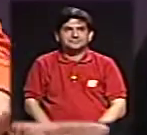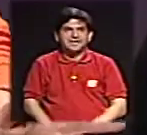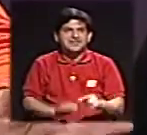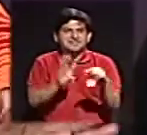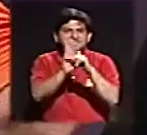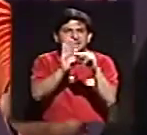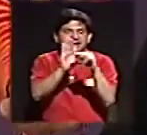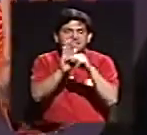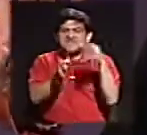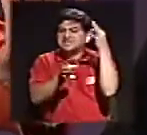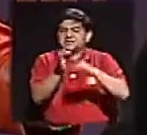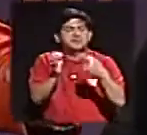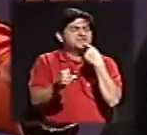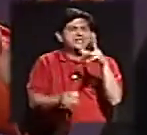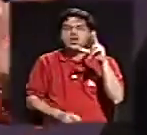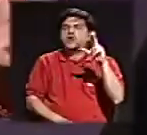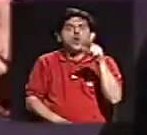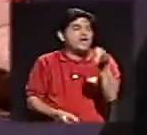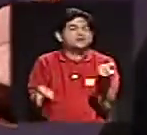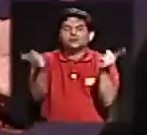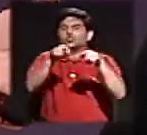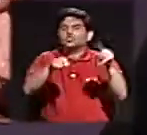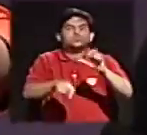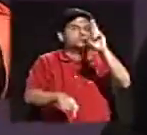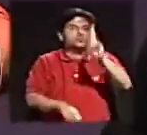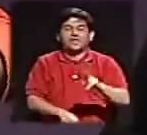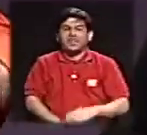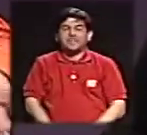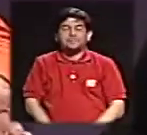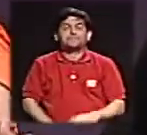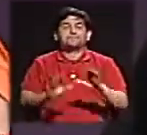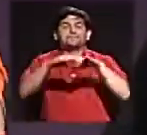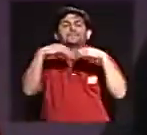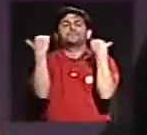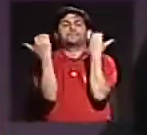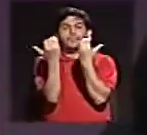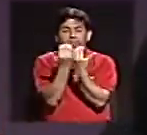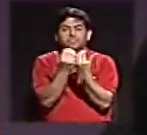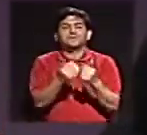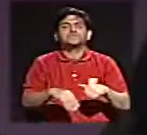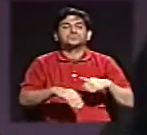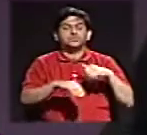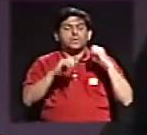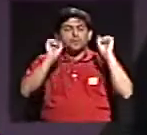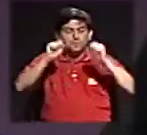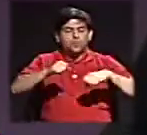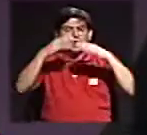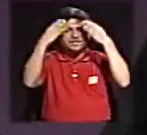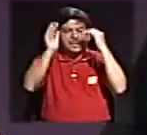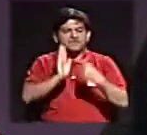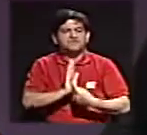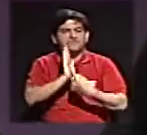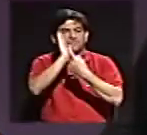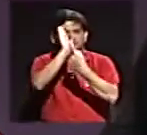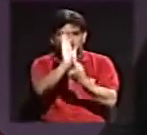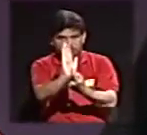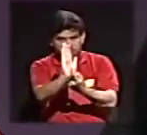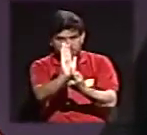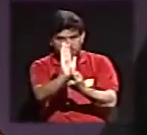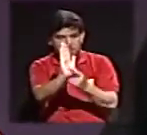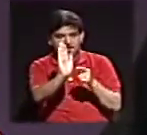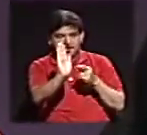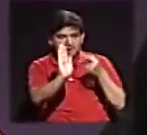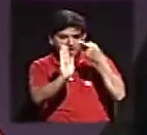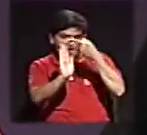o niega y simplemente dice, no, eso no ocurre en Costa Rica, pues la comisión va a presentar un informe, ¿verdad? En